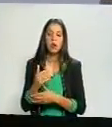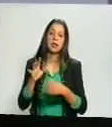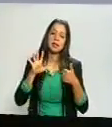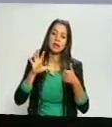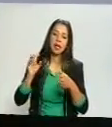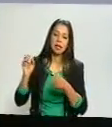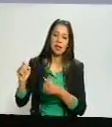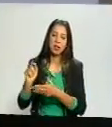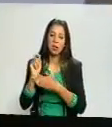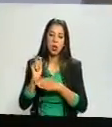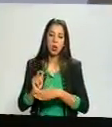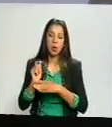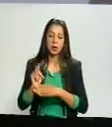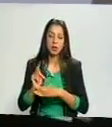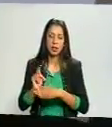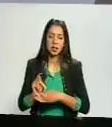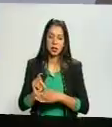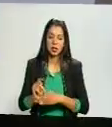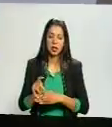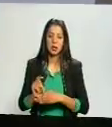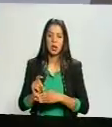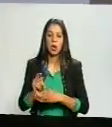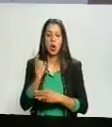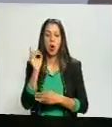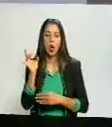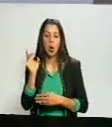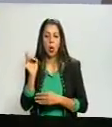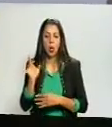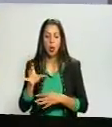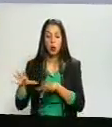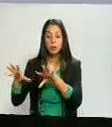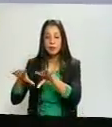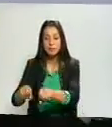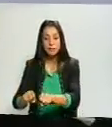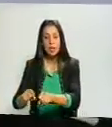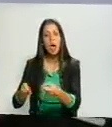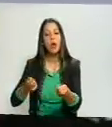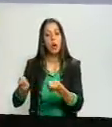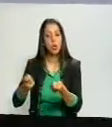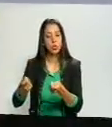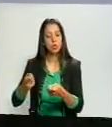oro. El control del arco minero Orinoco es